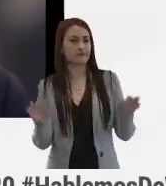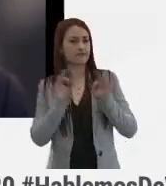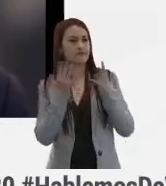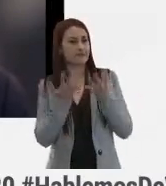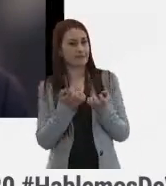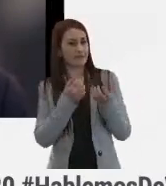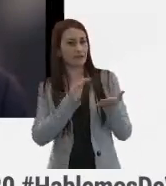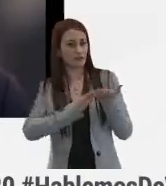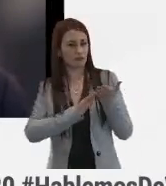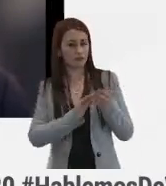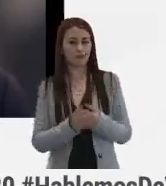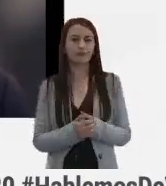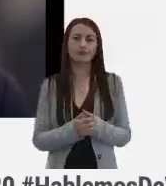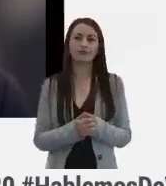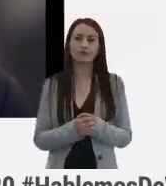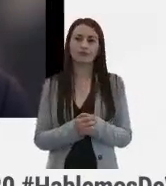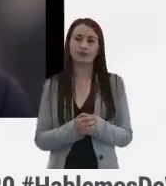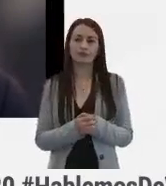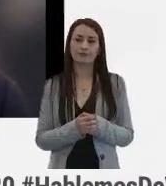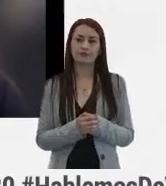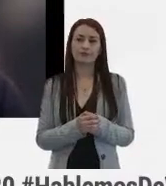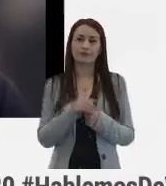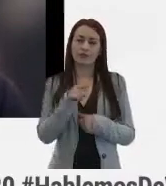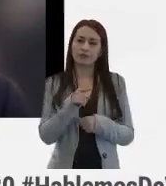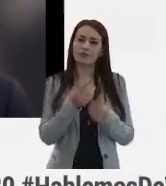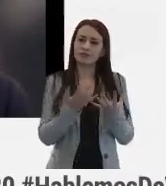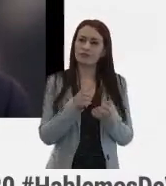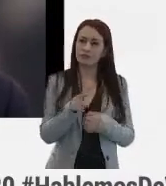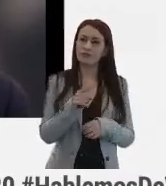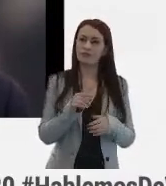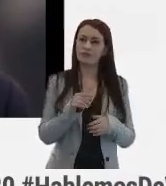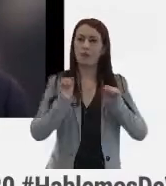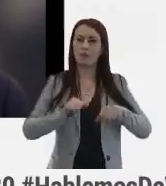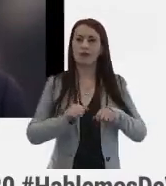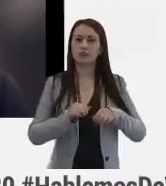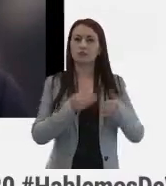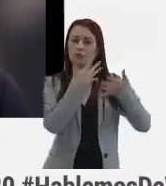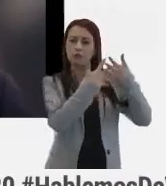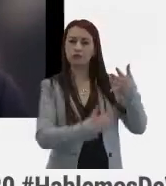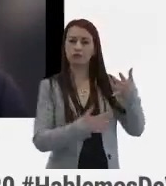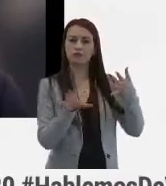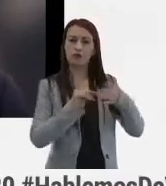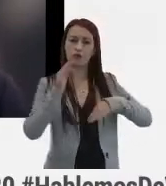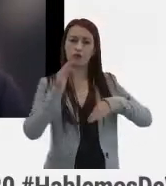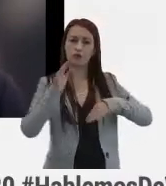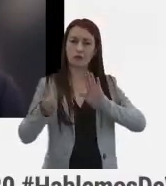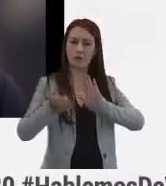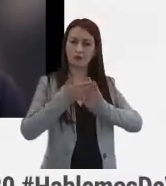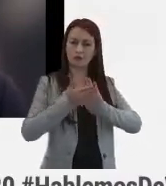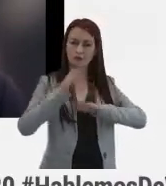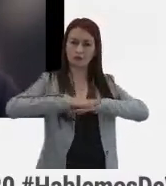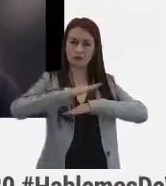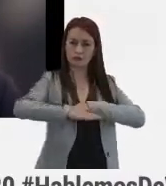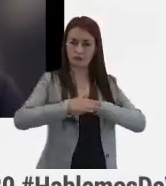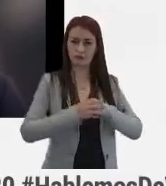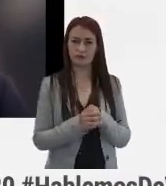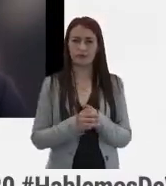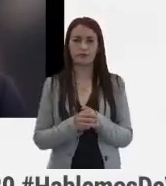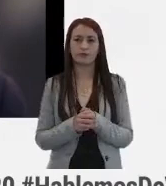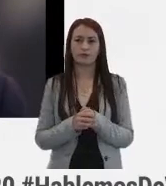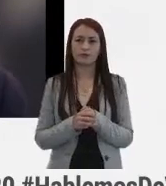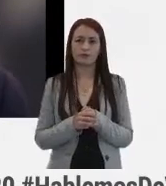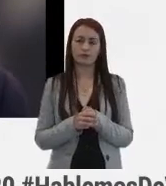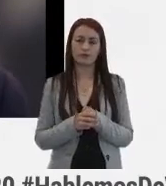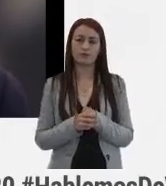Quedará una verdad basada en los hechos como elemento fundamental para superar ese pasado